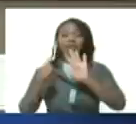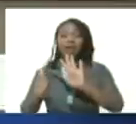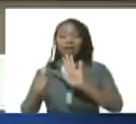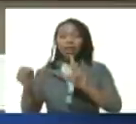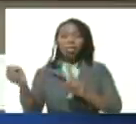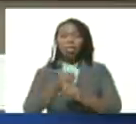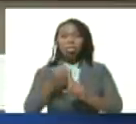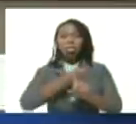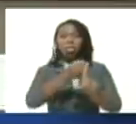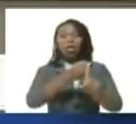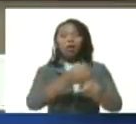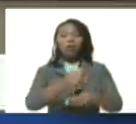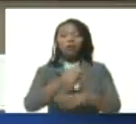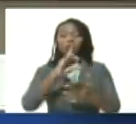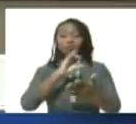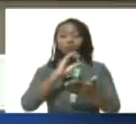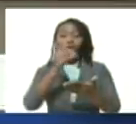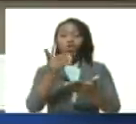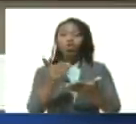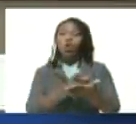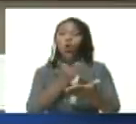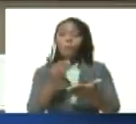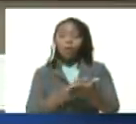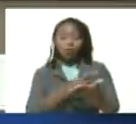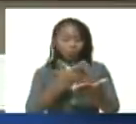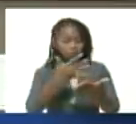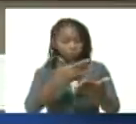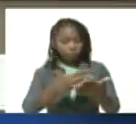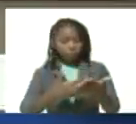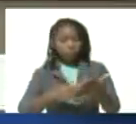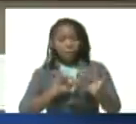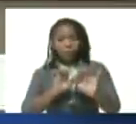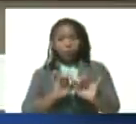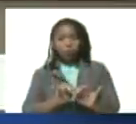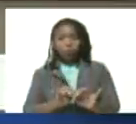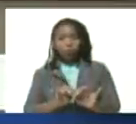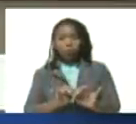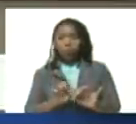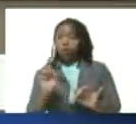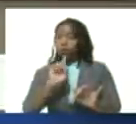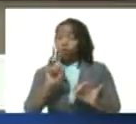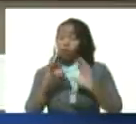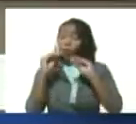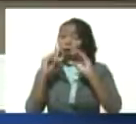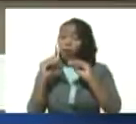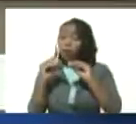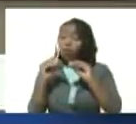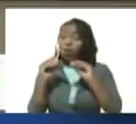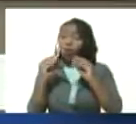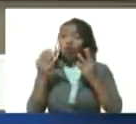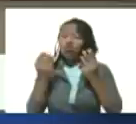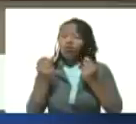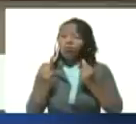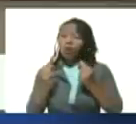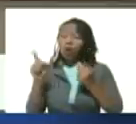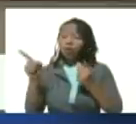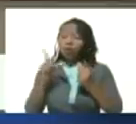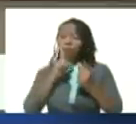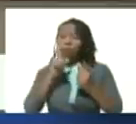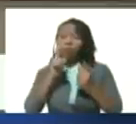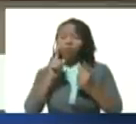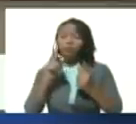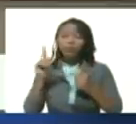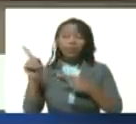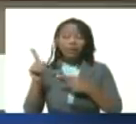masacres documentadas. No estamos hablando de las cifras marginales que no están